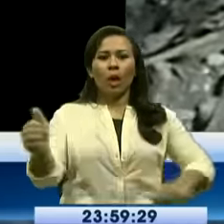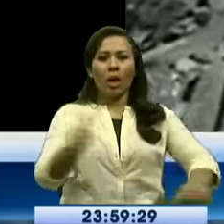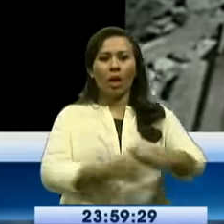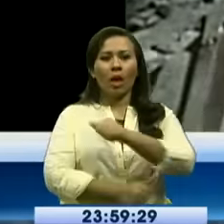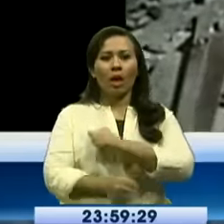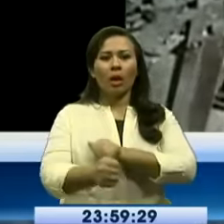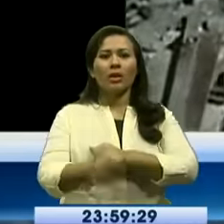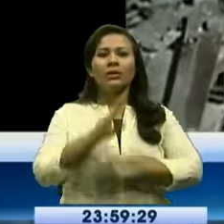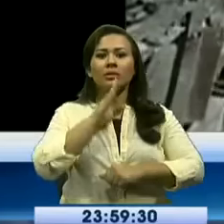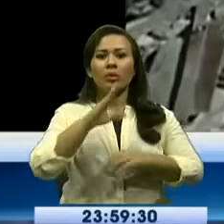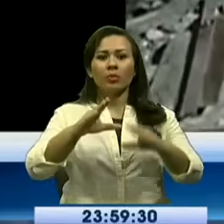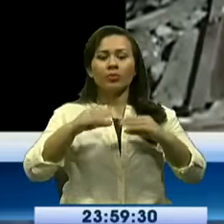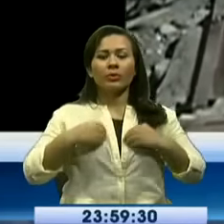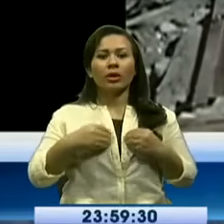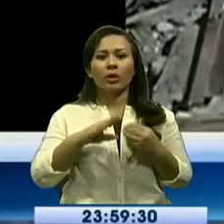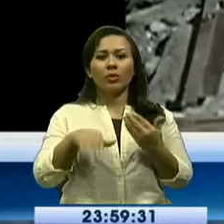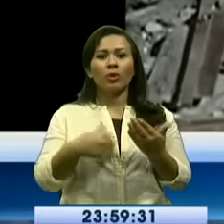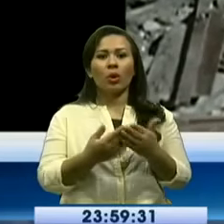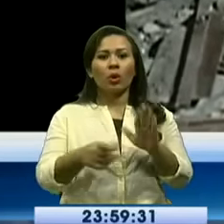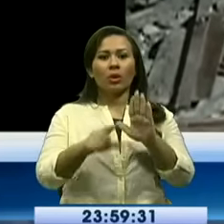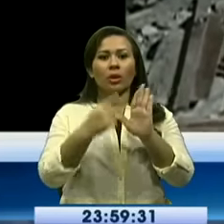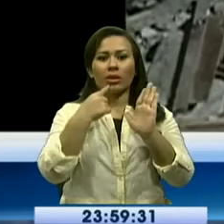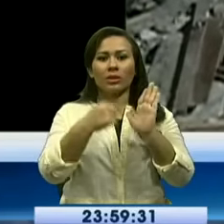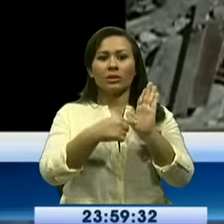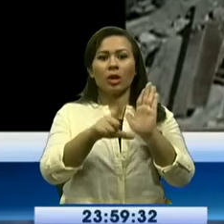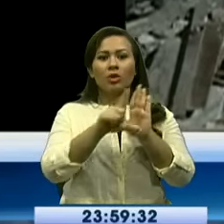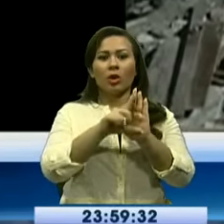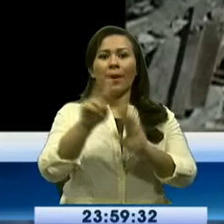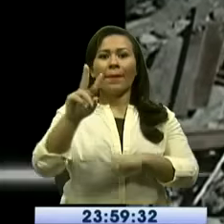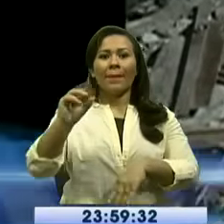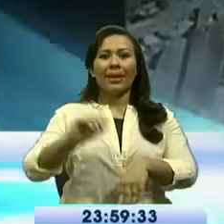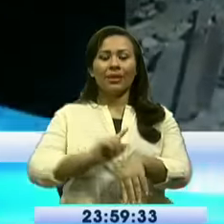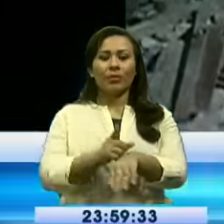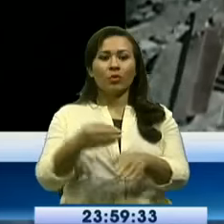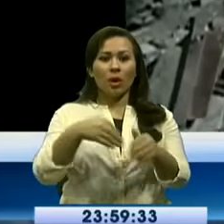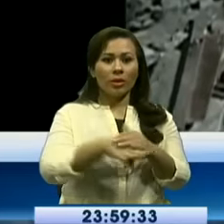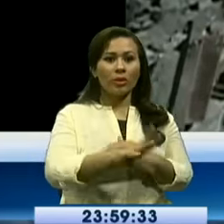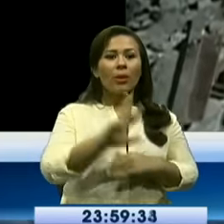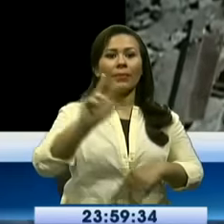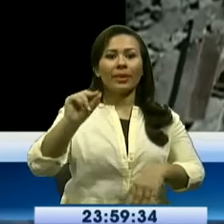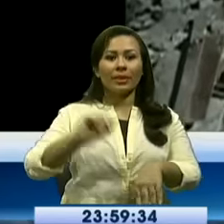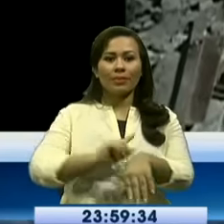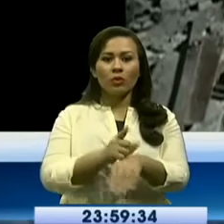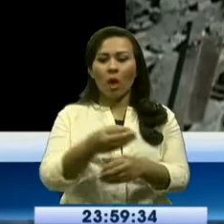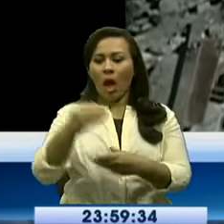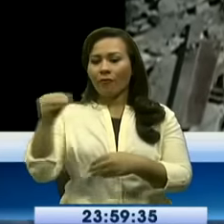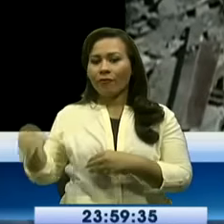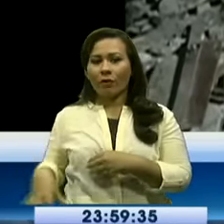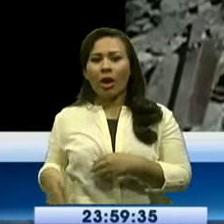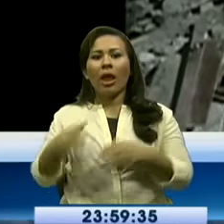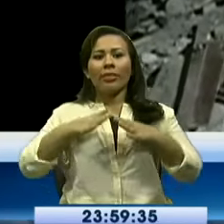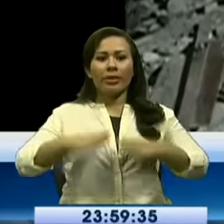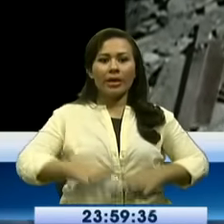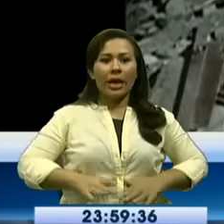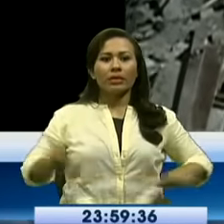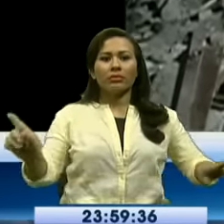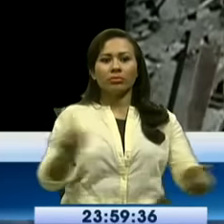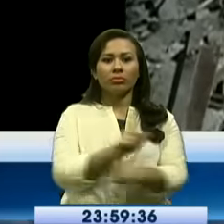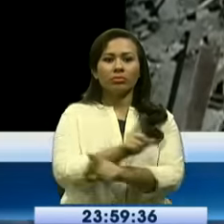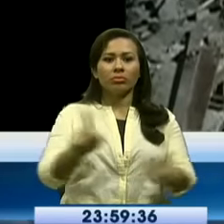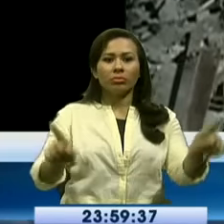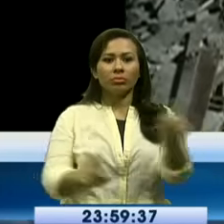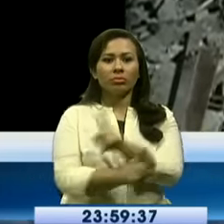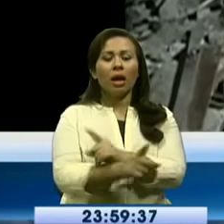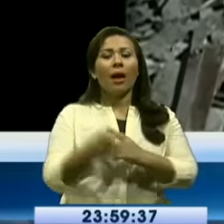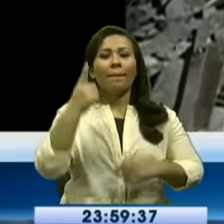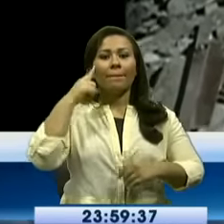siempre cumpliendo otra vez, como te decía, con la normativa, de 20 minutos adentro salen y luego descansan y se van rotando para